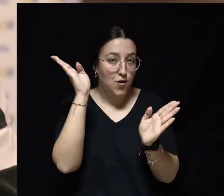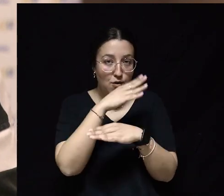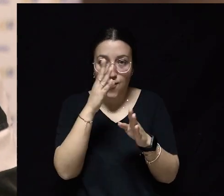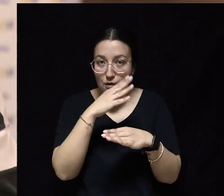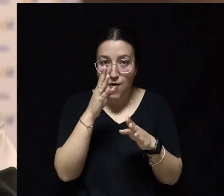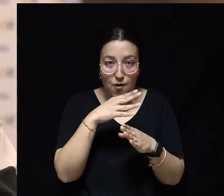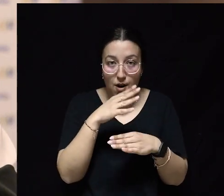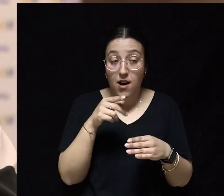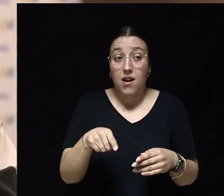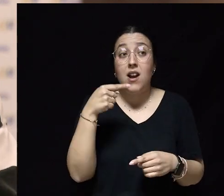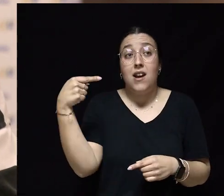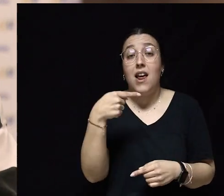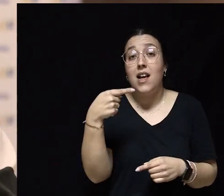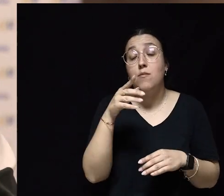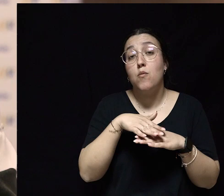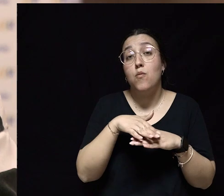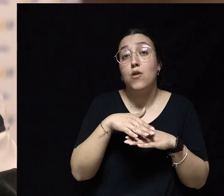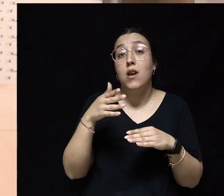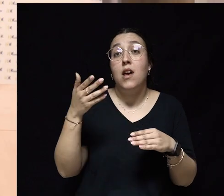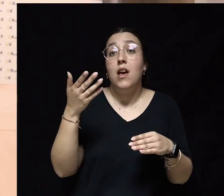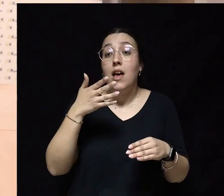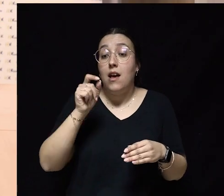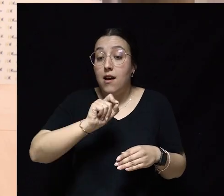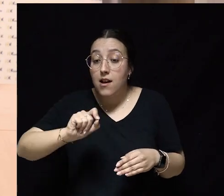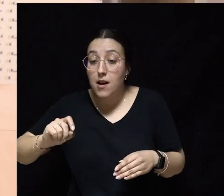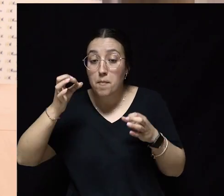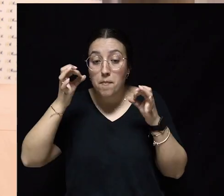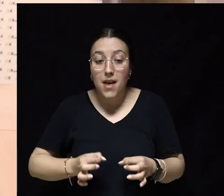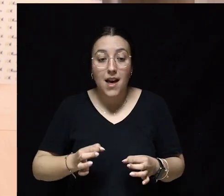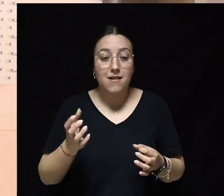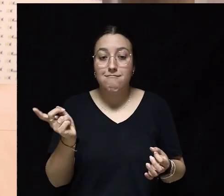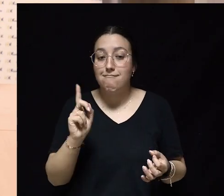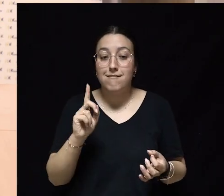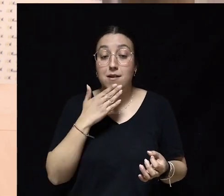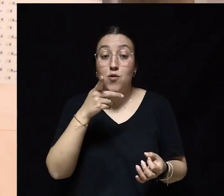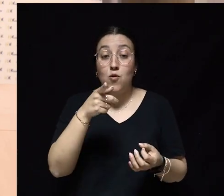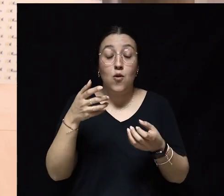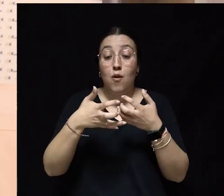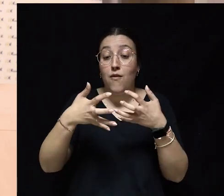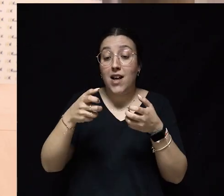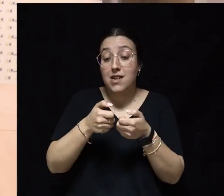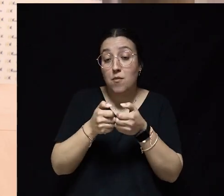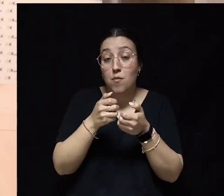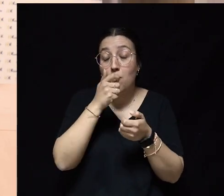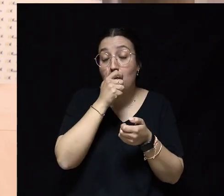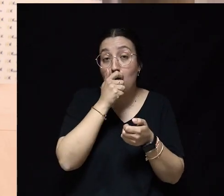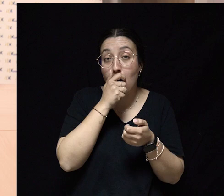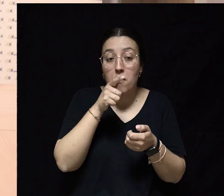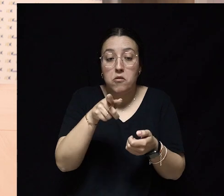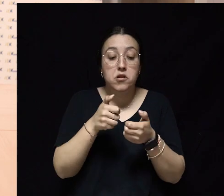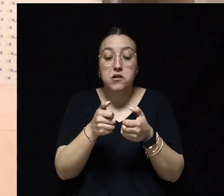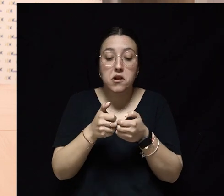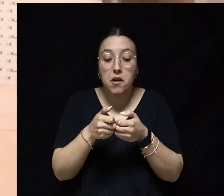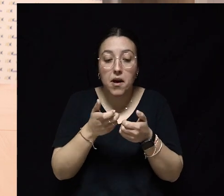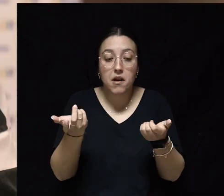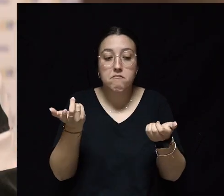pocos niños que cogen un libro hoy en día, lo abren y empiezan a leer. Lo que veo negativo en ese aspecto es que a la hora de hacer faltas de ortografía, si